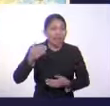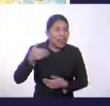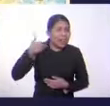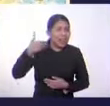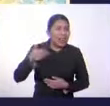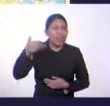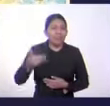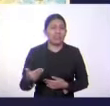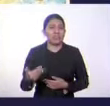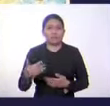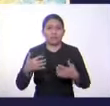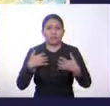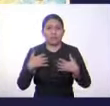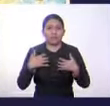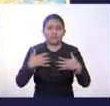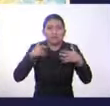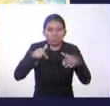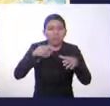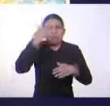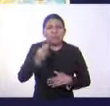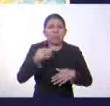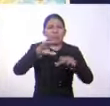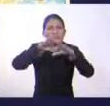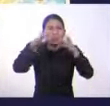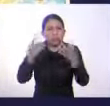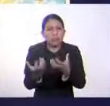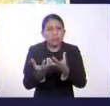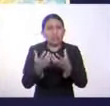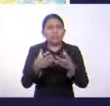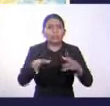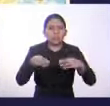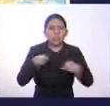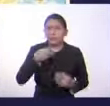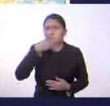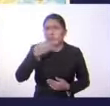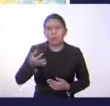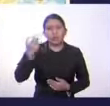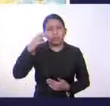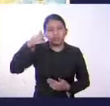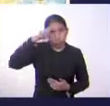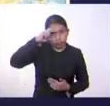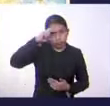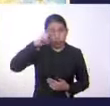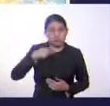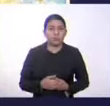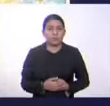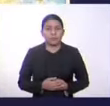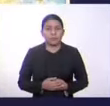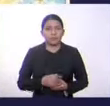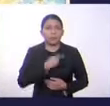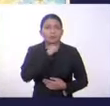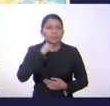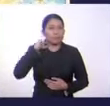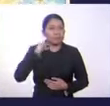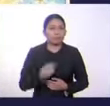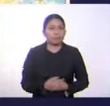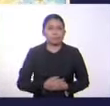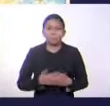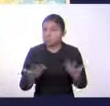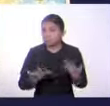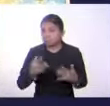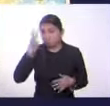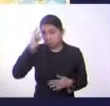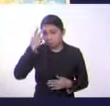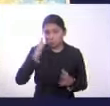el Día Internacional del Derecho a la Verdad, en reconocimiento al legado de Monseñor Romero. Entonces, ¿qué quiere decir esto? Quiere